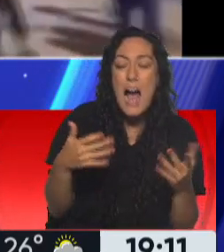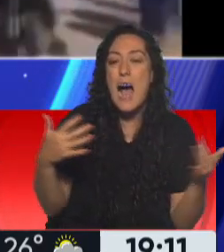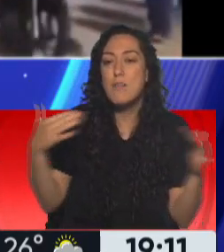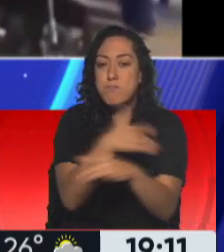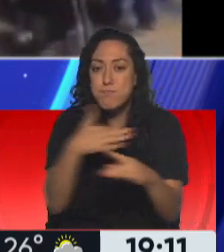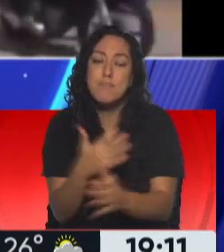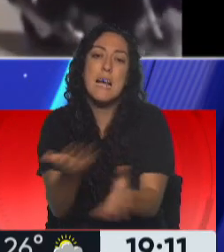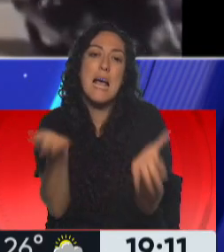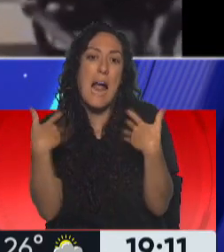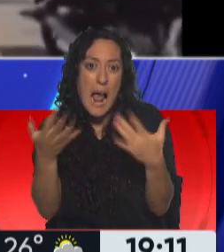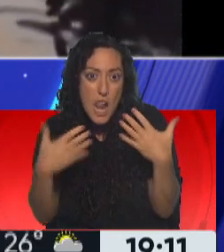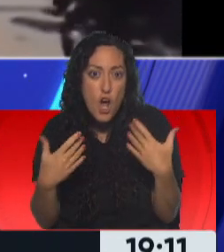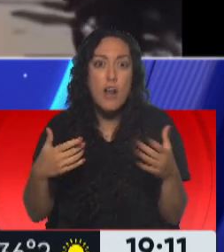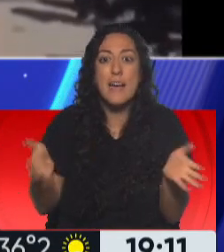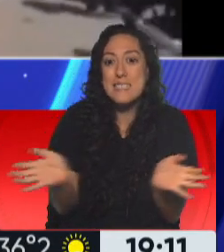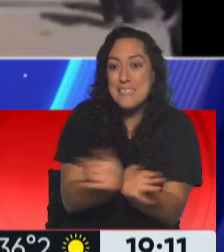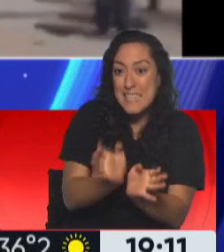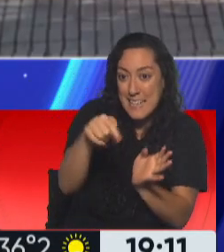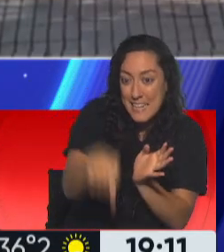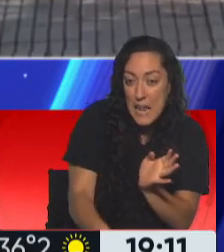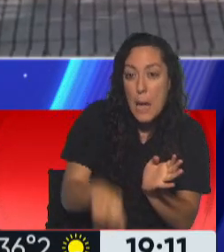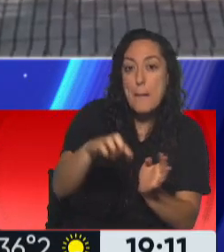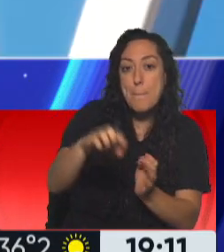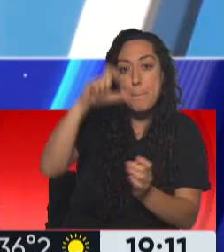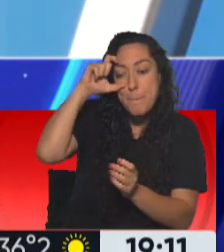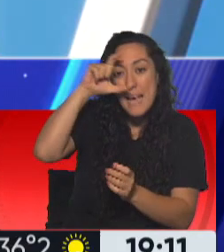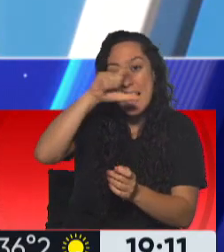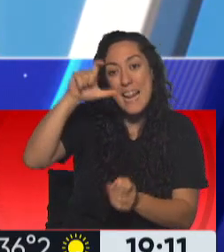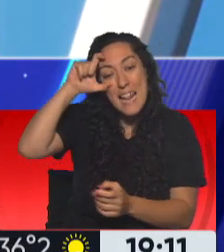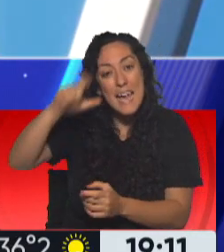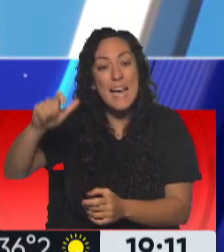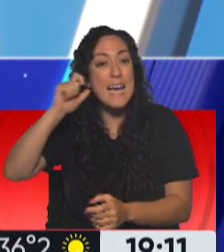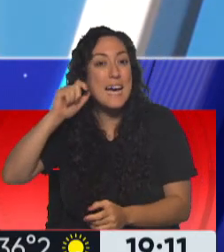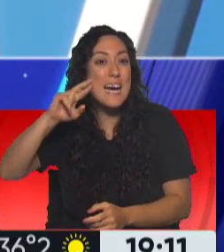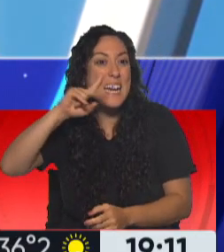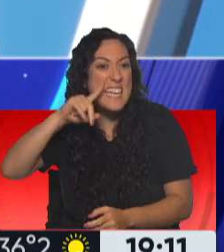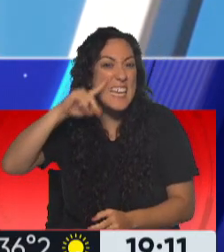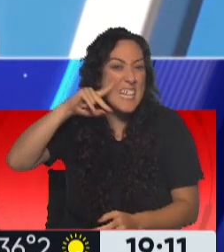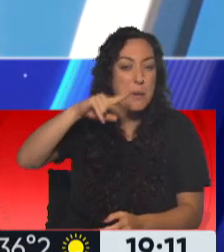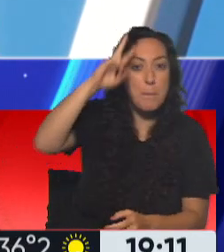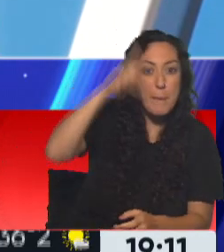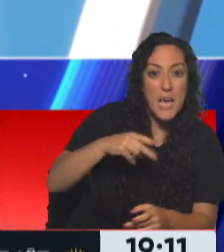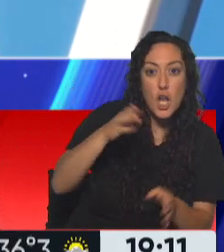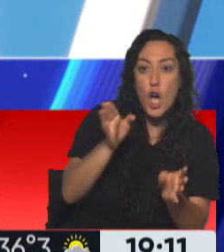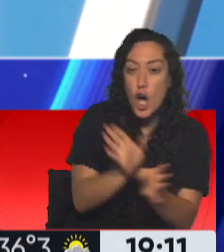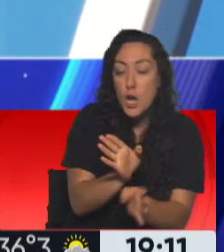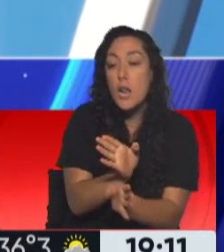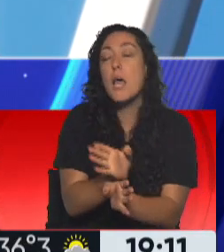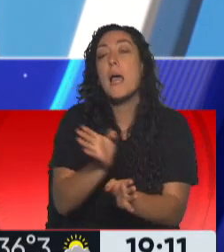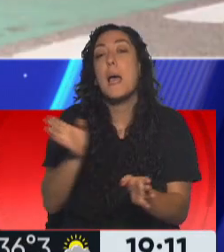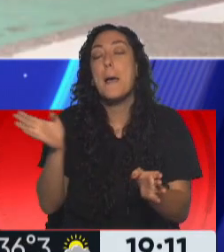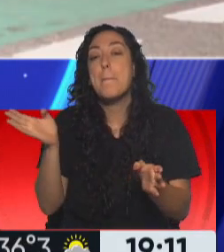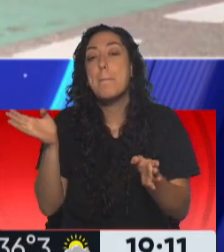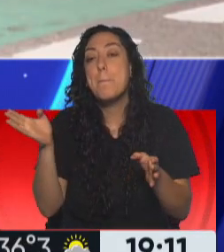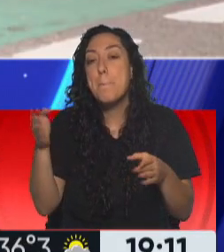esa situación, en esta esquina, Carlos Pellegrini y Perón, había 4 empleados